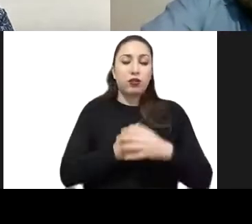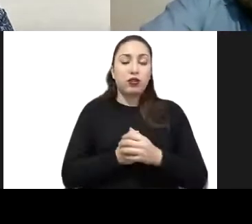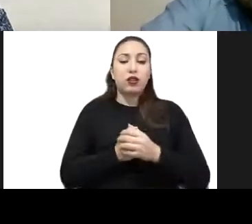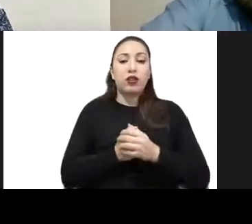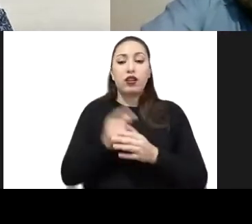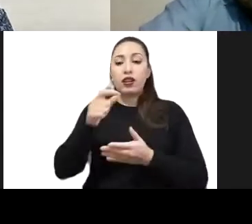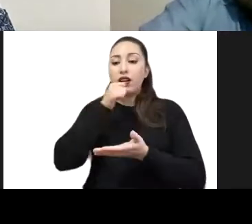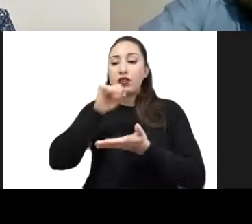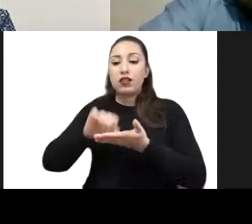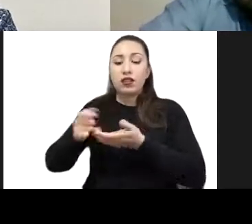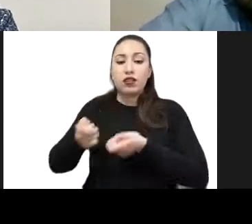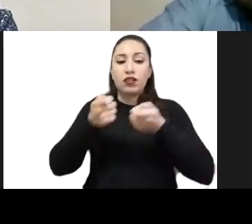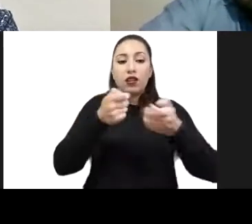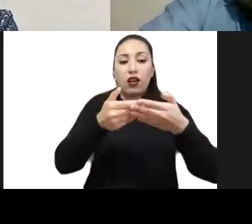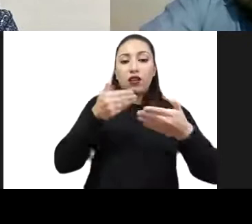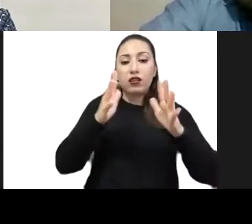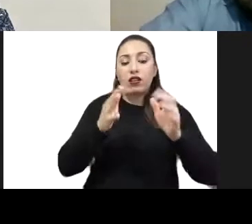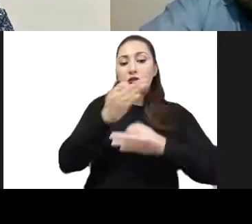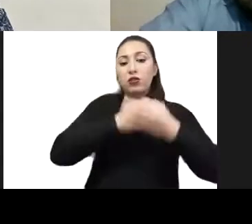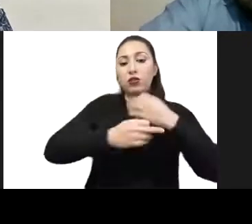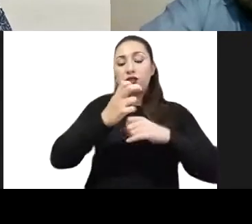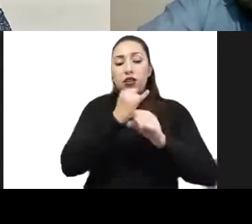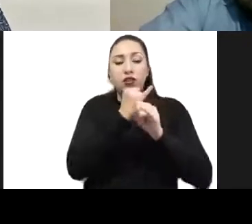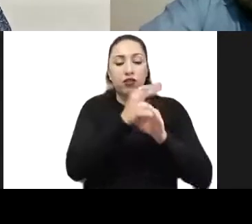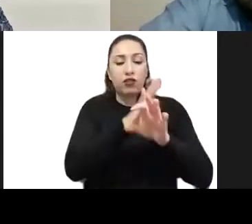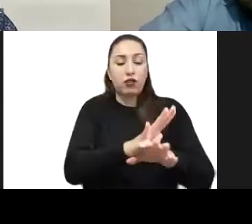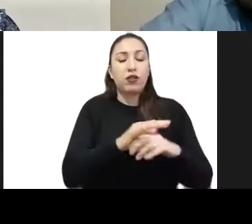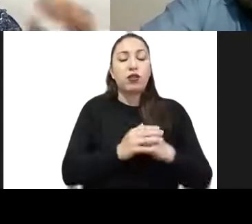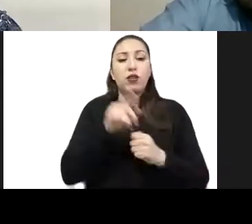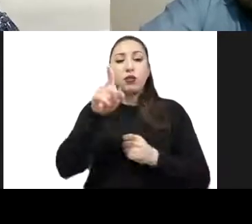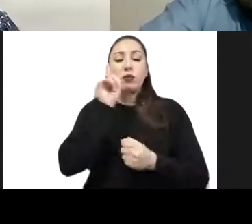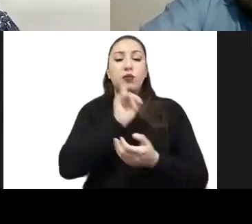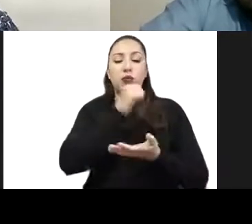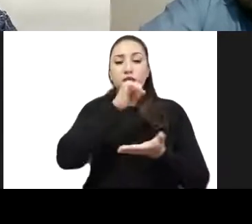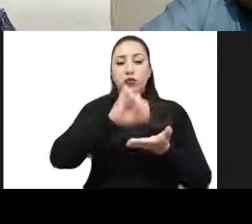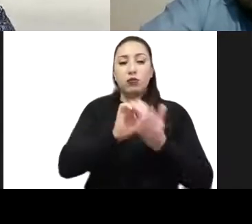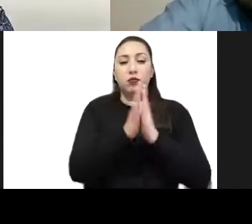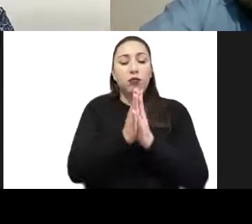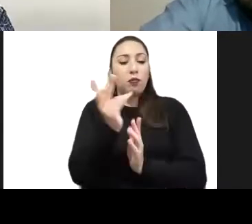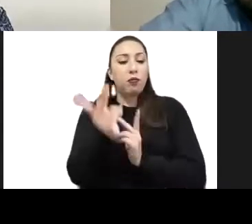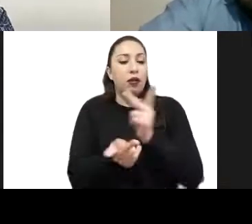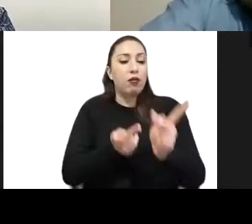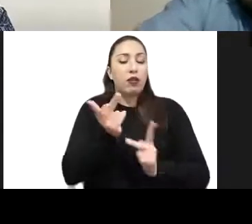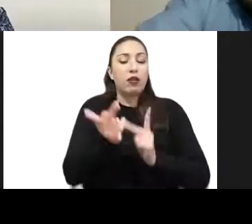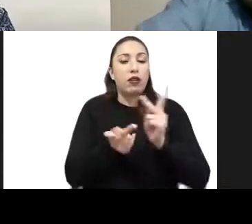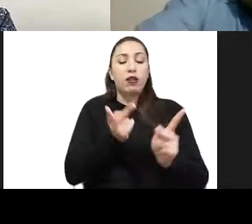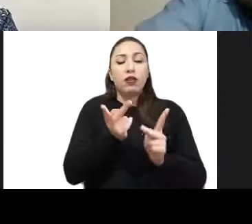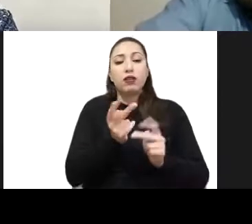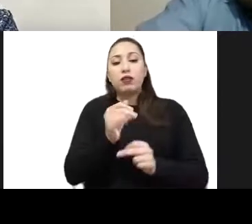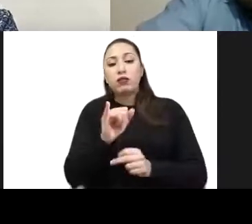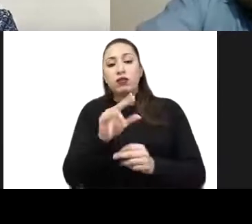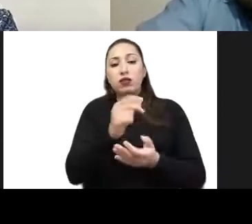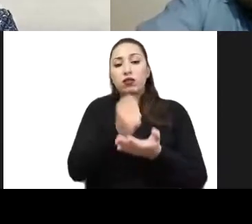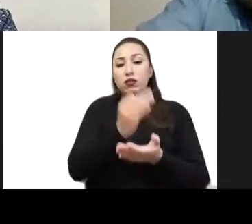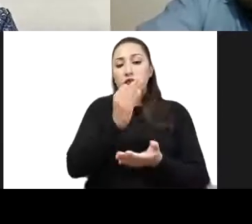secretaria técnica de esta comisión hizo entrega del informe referido, solicito a la secretaría consulte a las diputadas